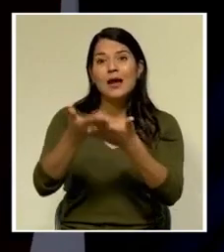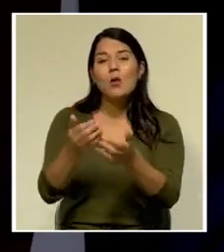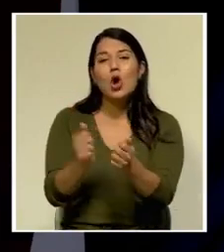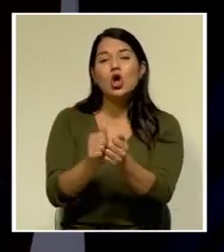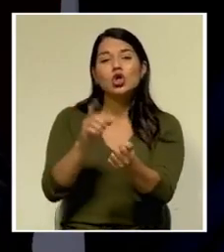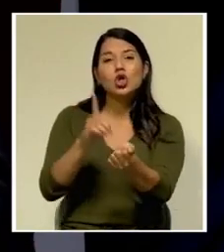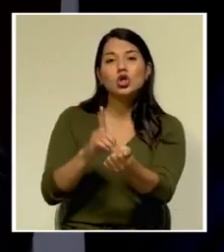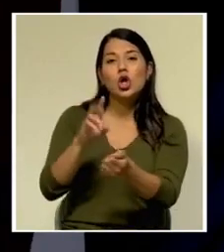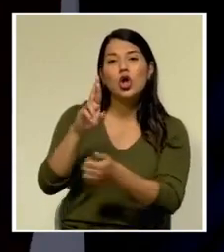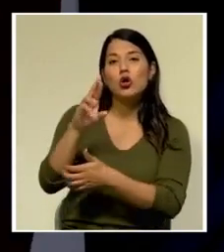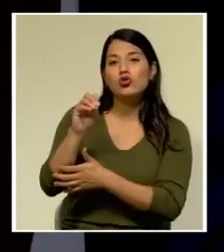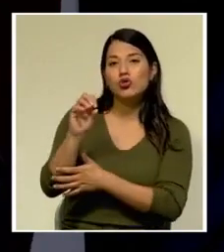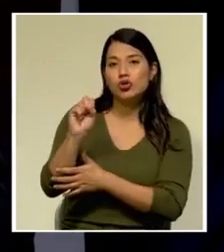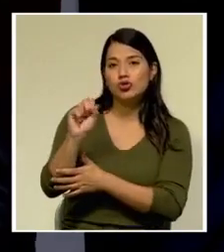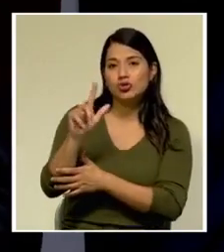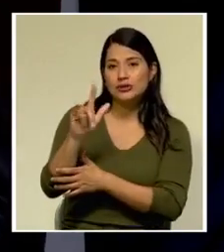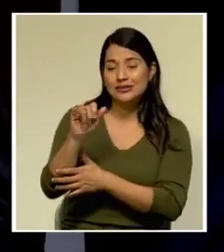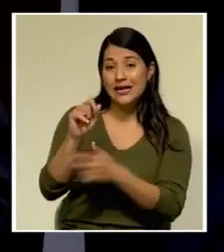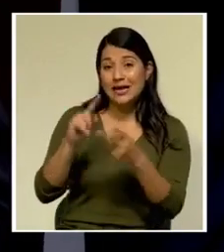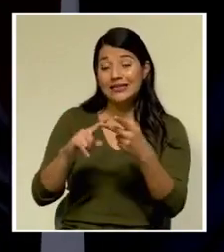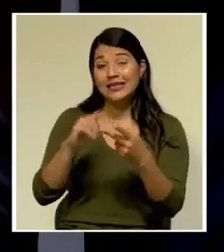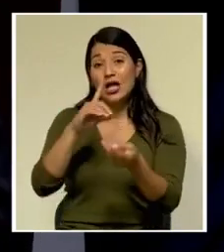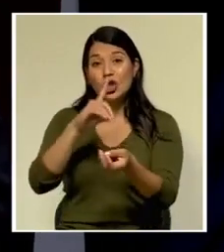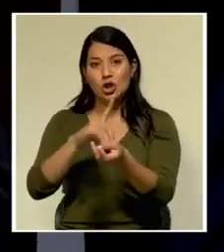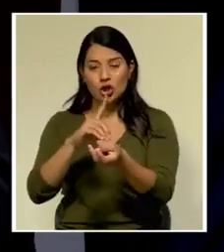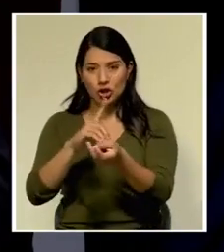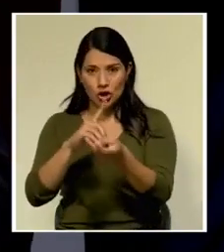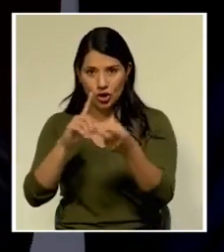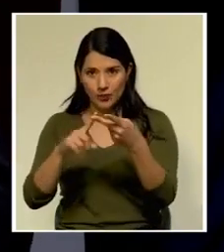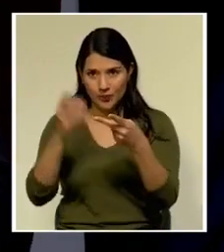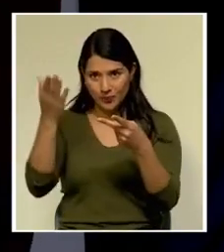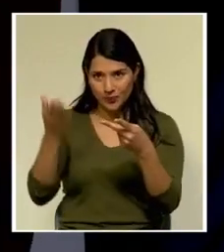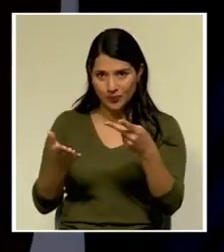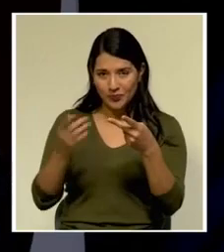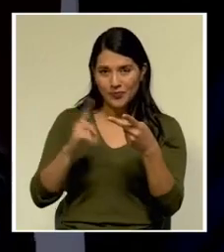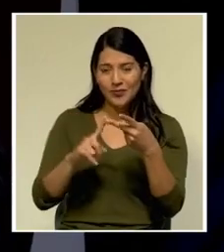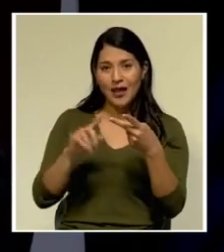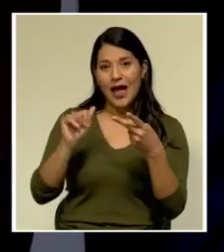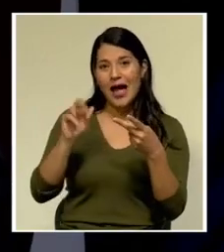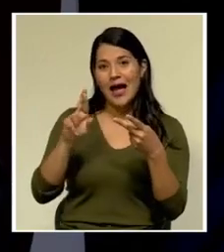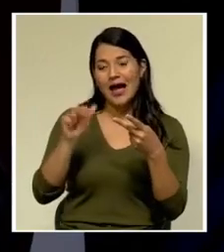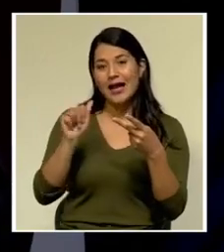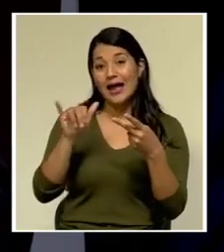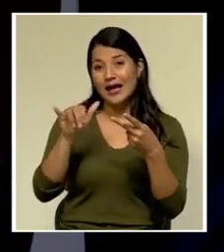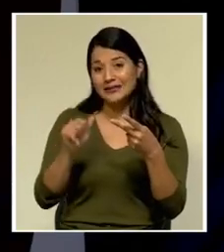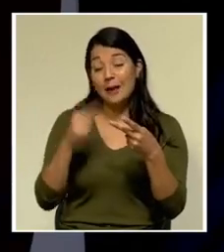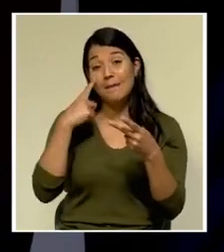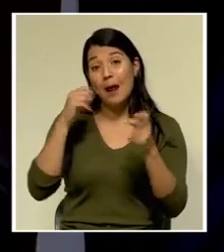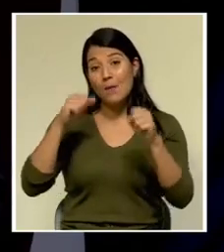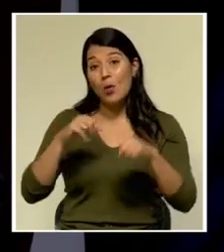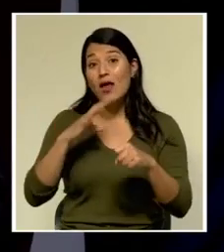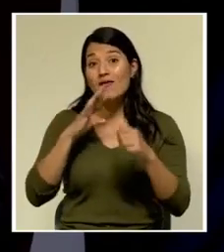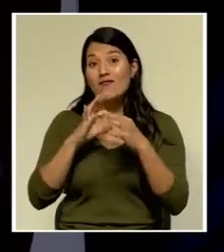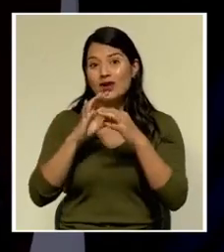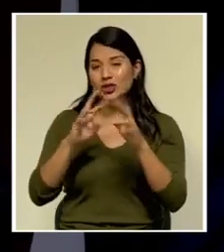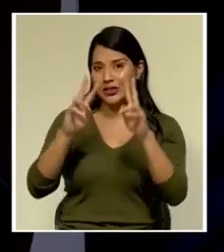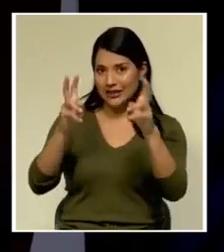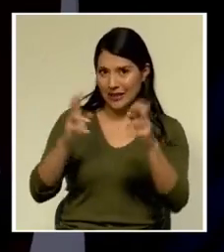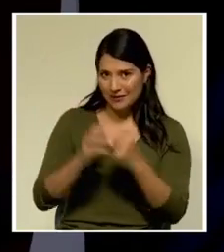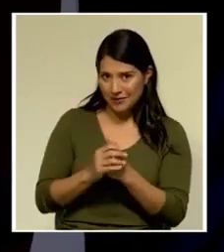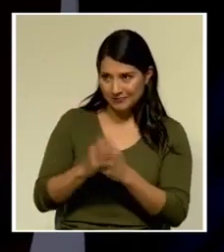y con el doctor emérito Araya para conversar, nuestro